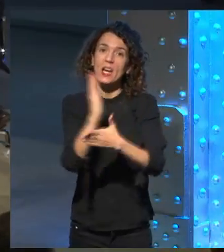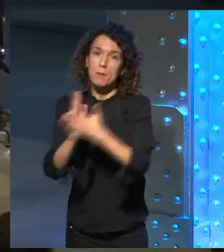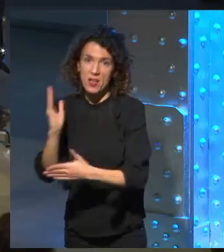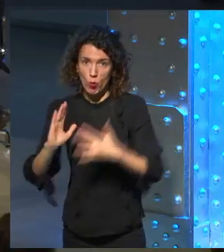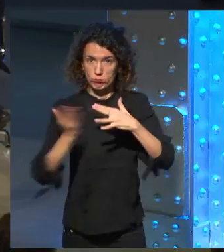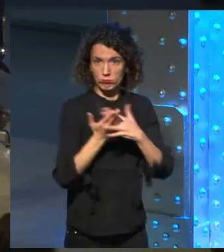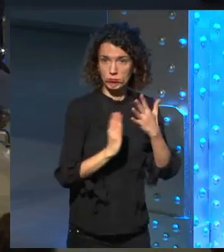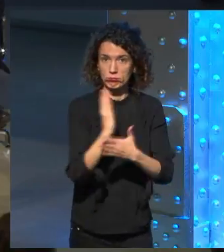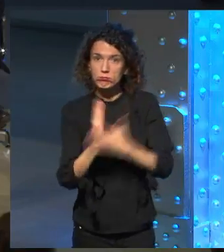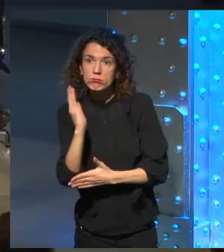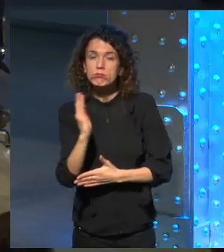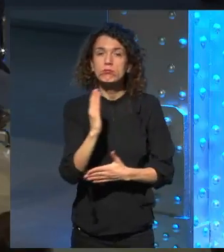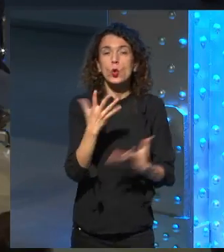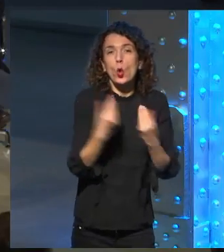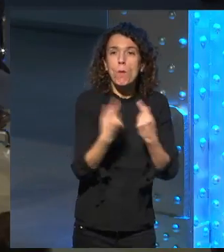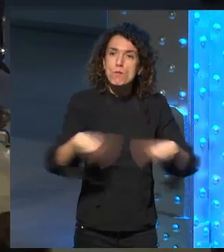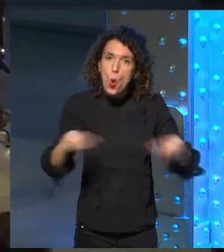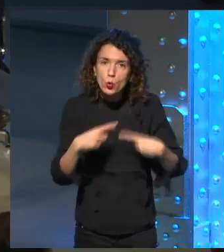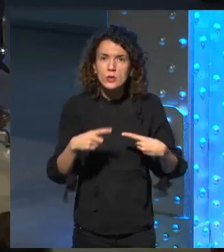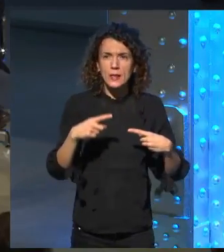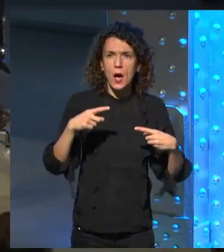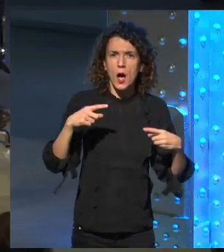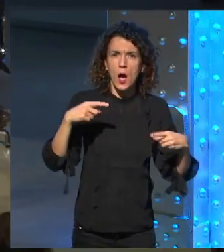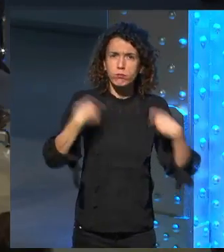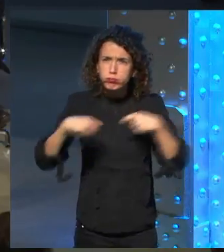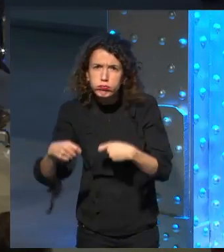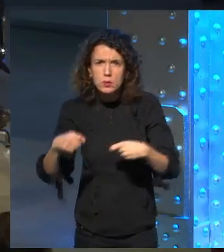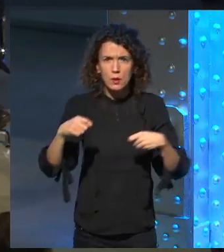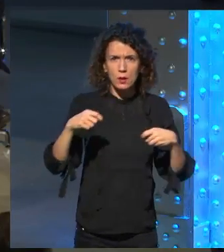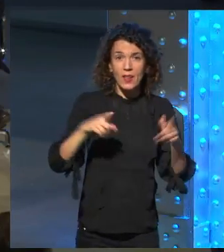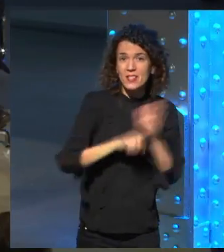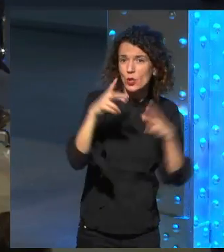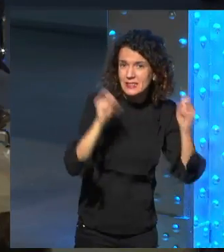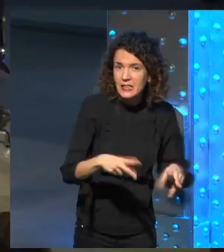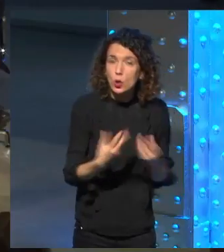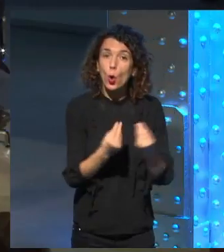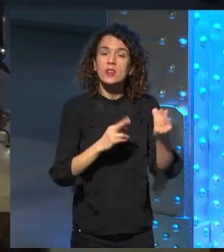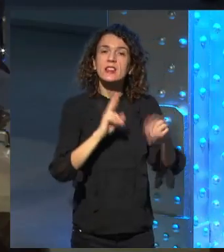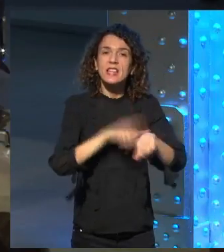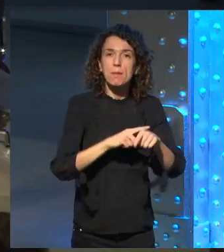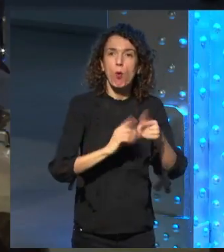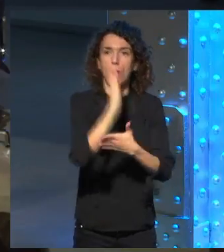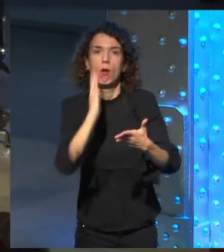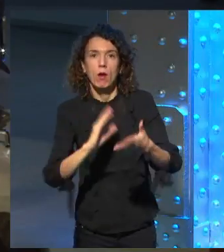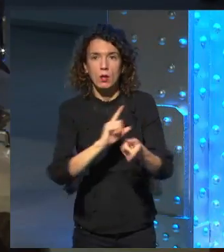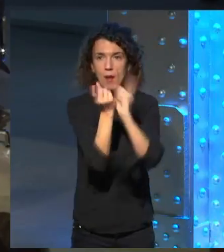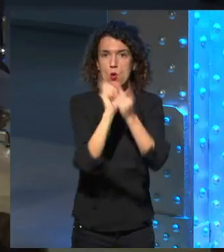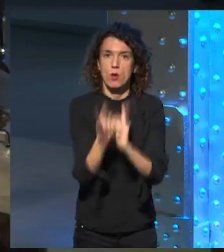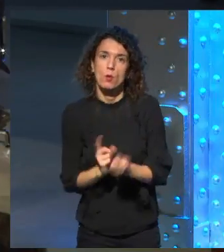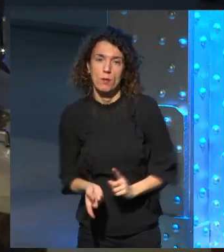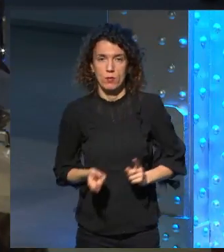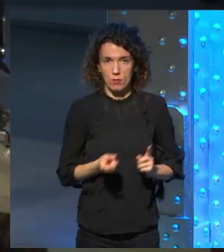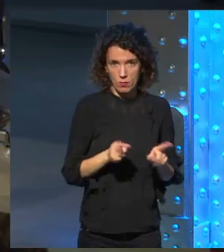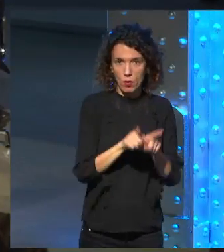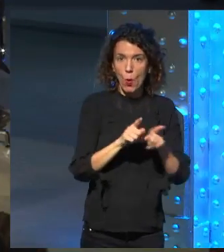intermedio interrumpido con músicas muy dispares, sin desarrollo, con cambios de tempo abruptos, que deben ser